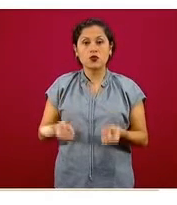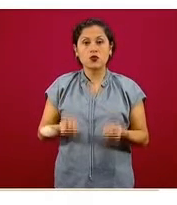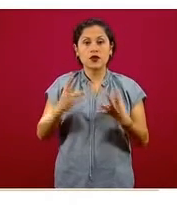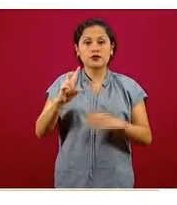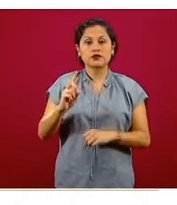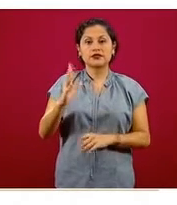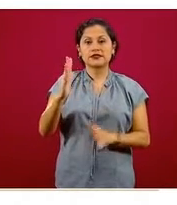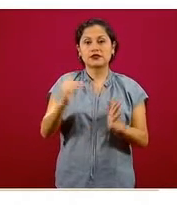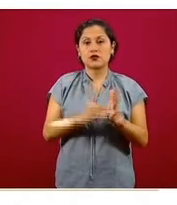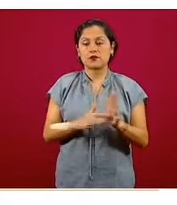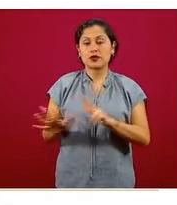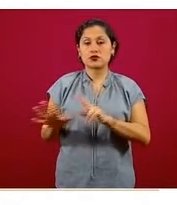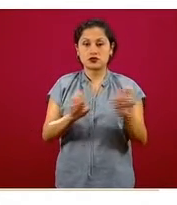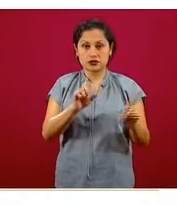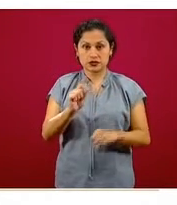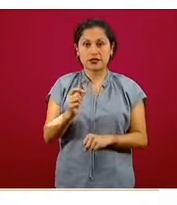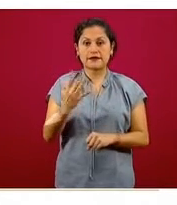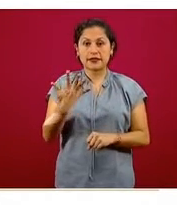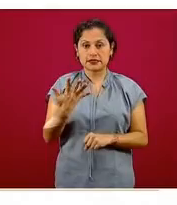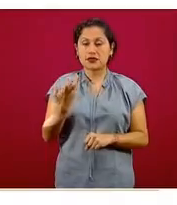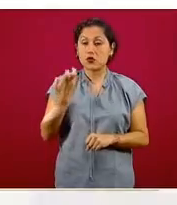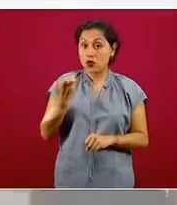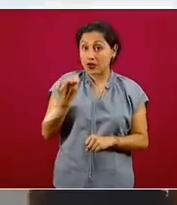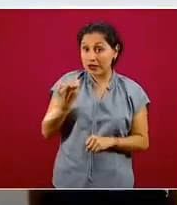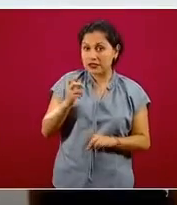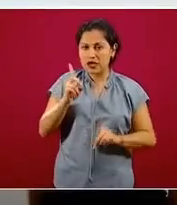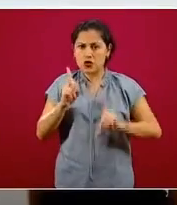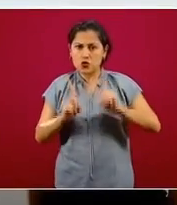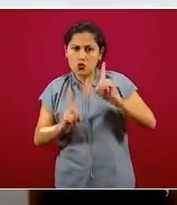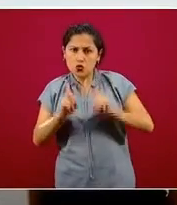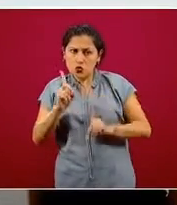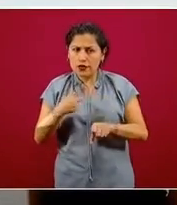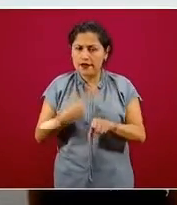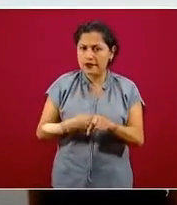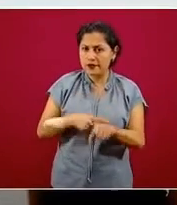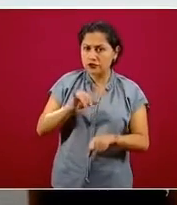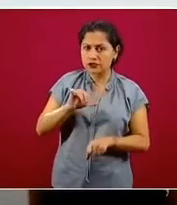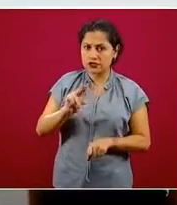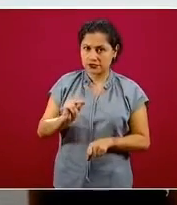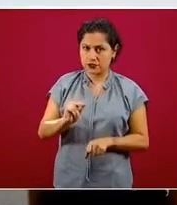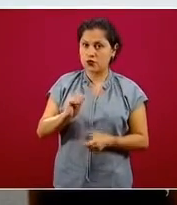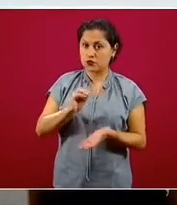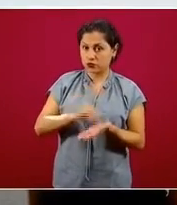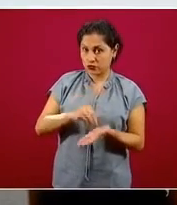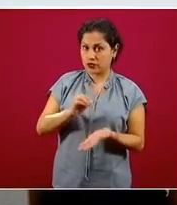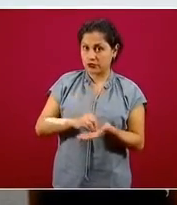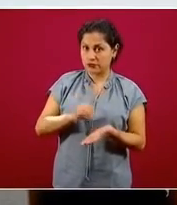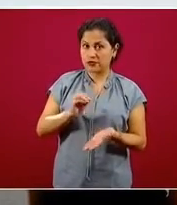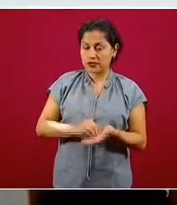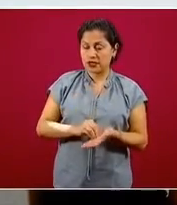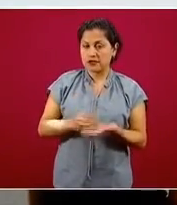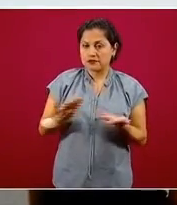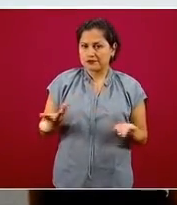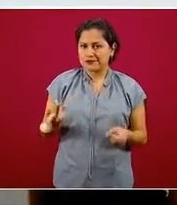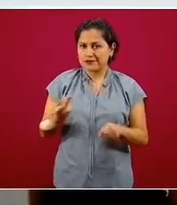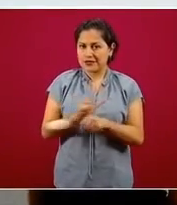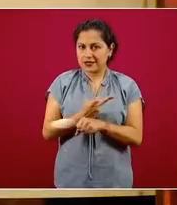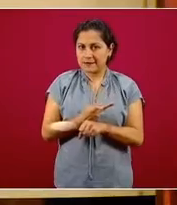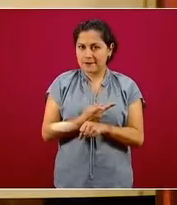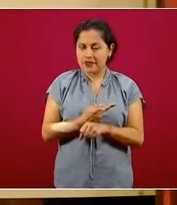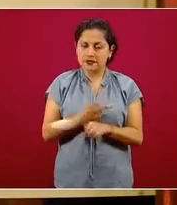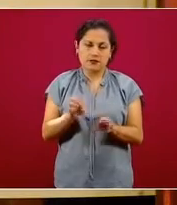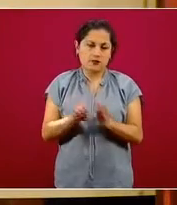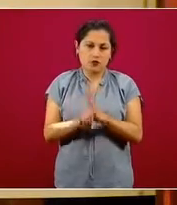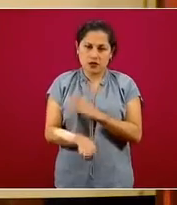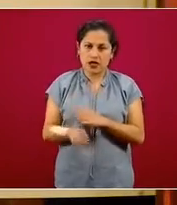35,875 también sospechosos activos, pues tenemos una expectativa en donde muchas entidades federativas, como es el